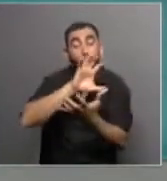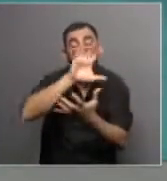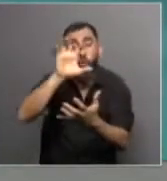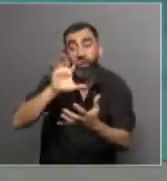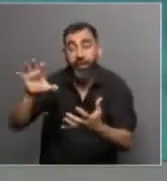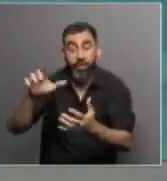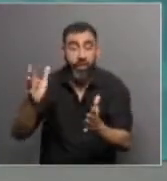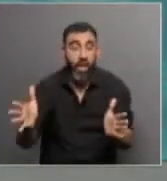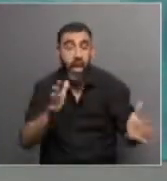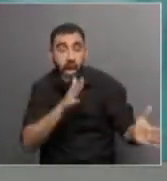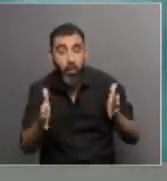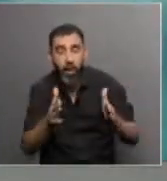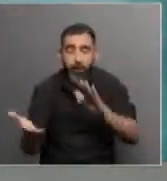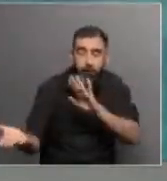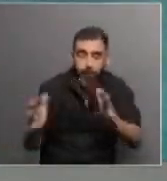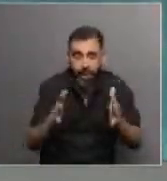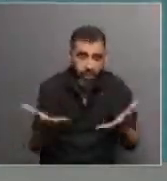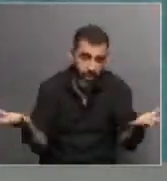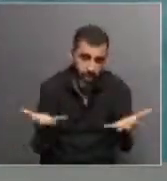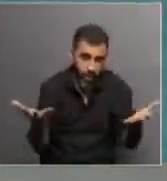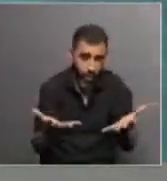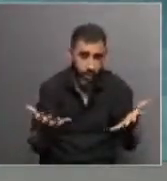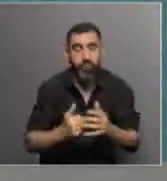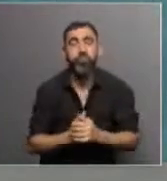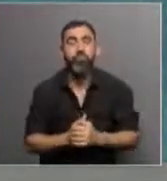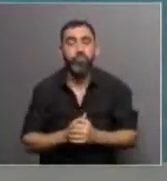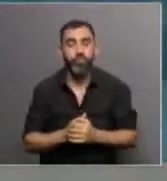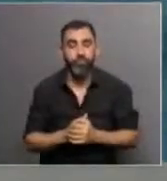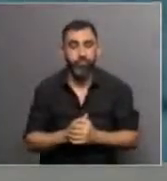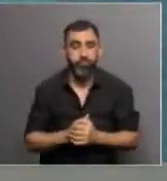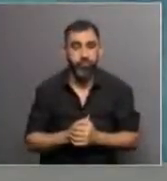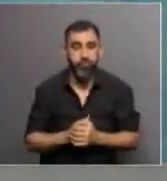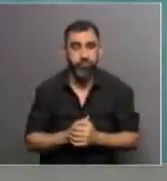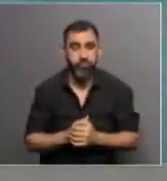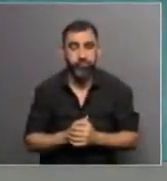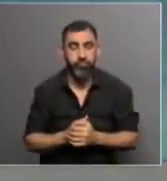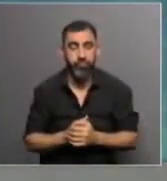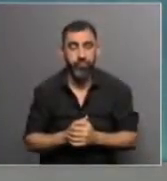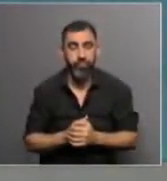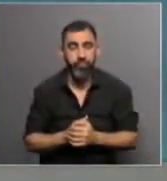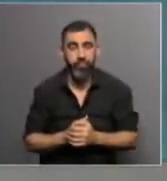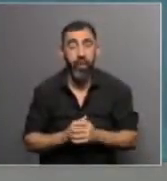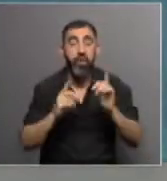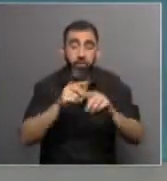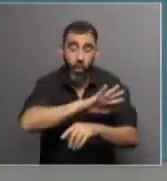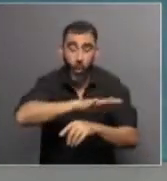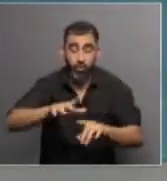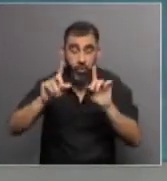esa época era muy similar a la que tenemos actual, la distribución de las masas continentales y también de los